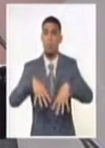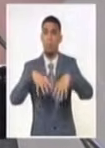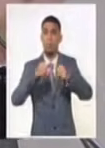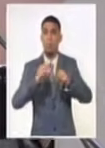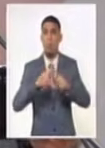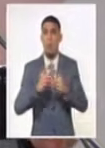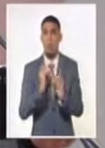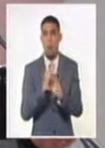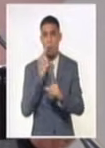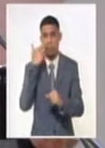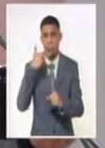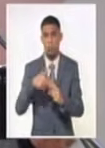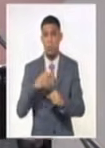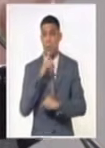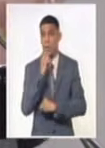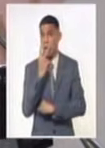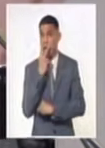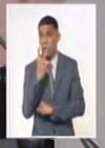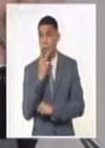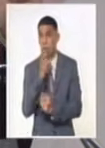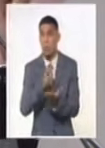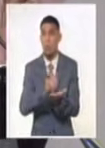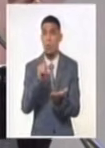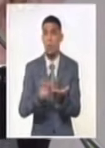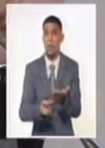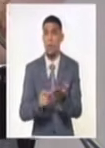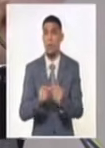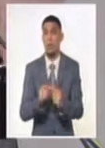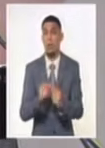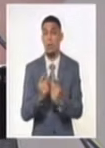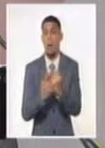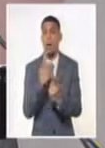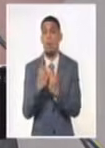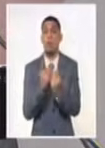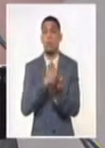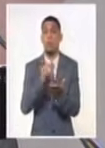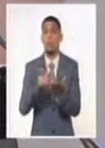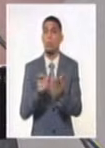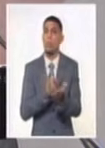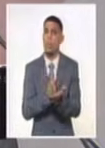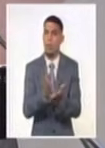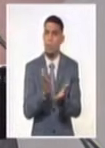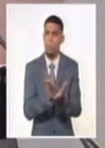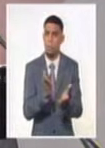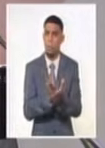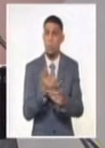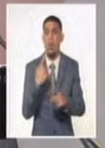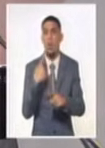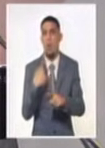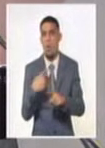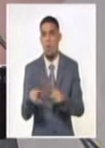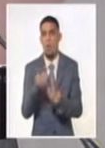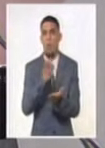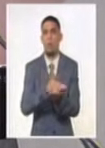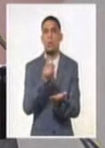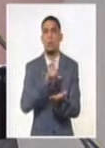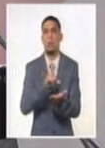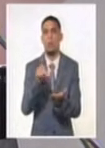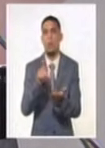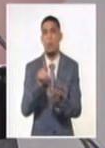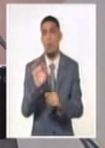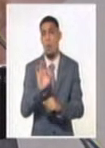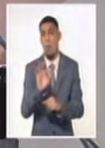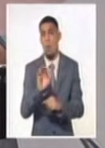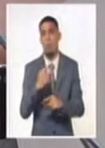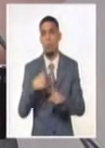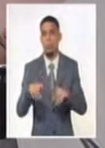sencillo mantener la atención a esos estudiantes que por alguna razón estudian en otras universidades fuera de la